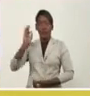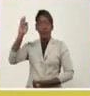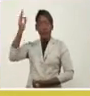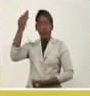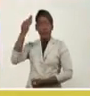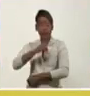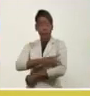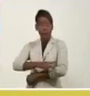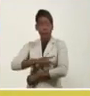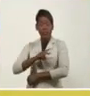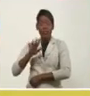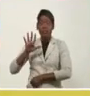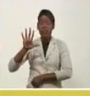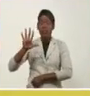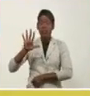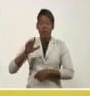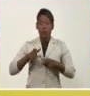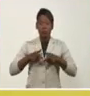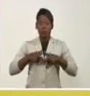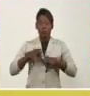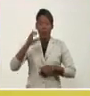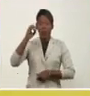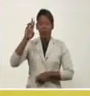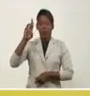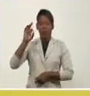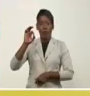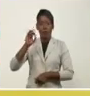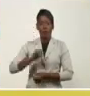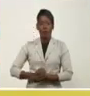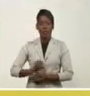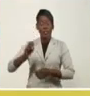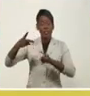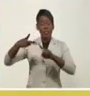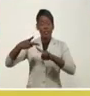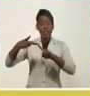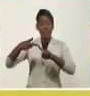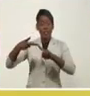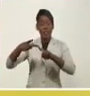medallas de oro, mientras que en segundo y tercero se ubicaron Corea del Sur y Japón por ese orden.